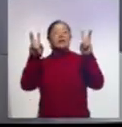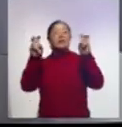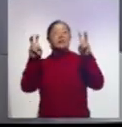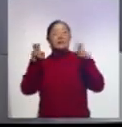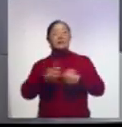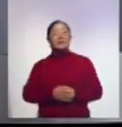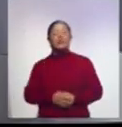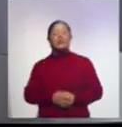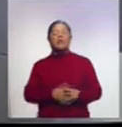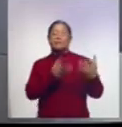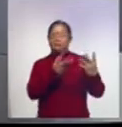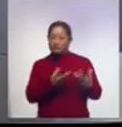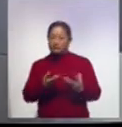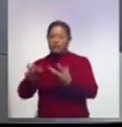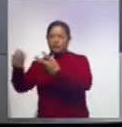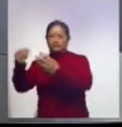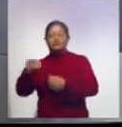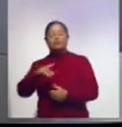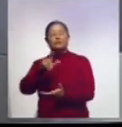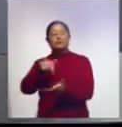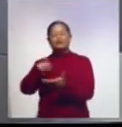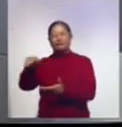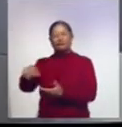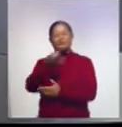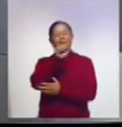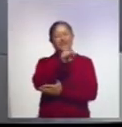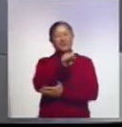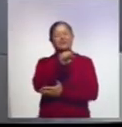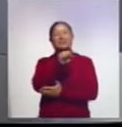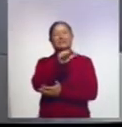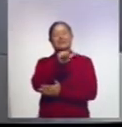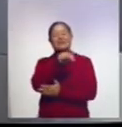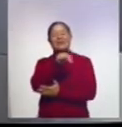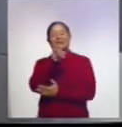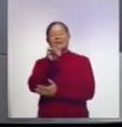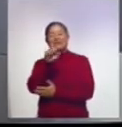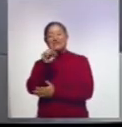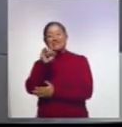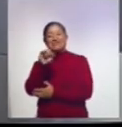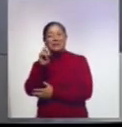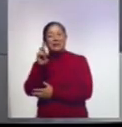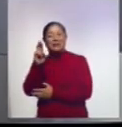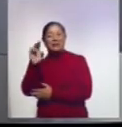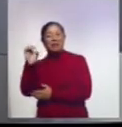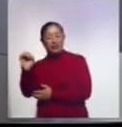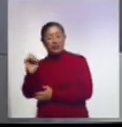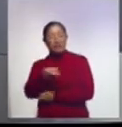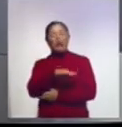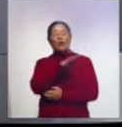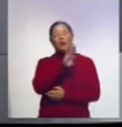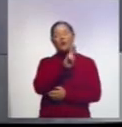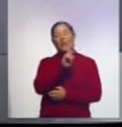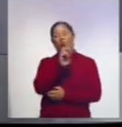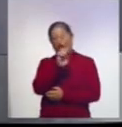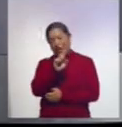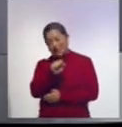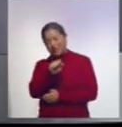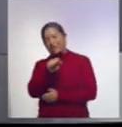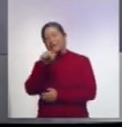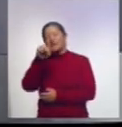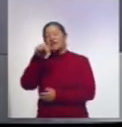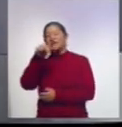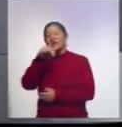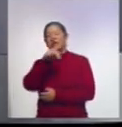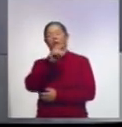lo llevaremos a la comunidad de San Isidro Buen Suceso para conocer la actividad que desarrollan los hongueros, también conocidos